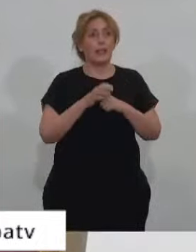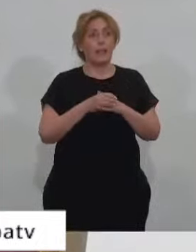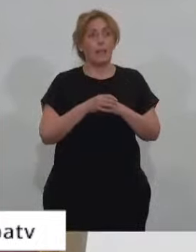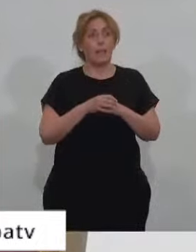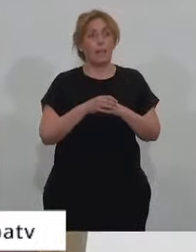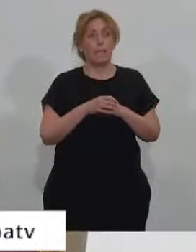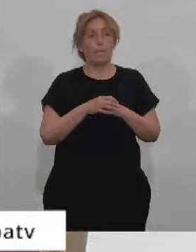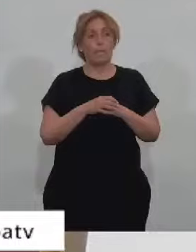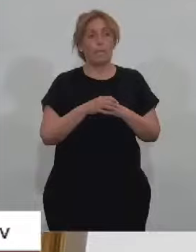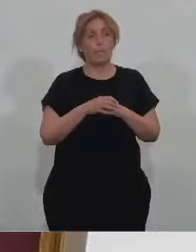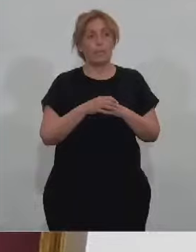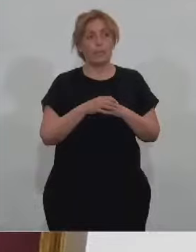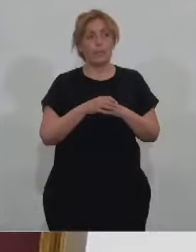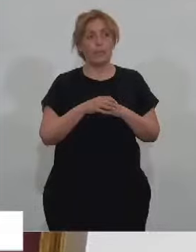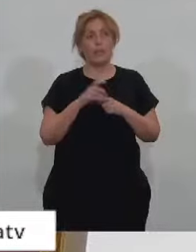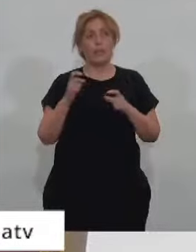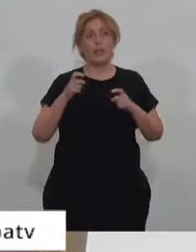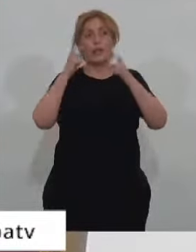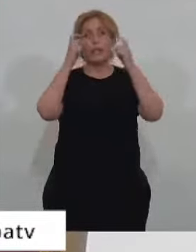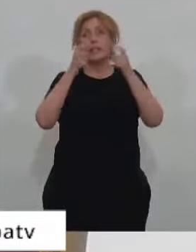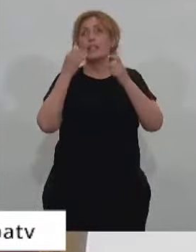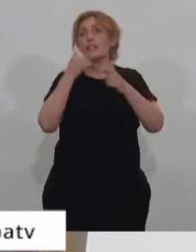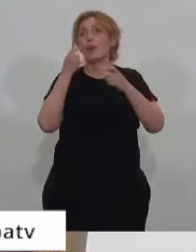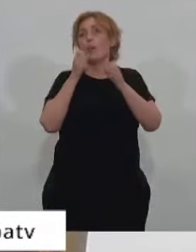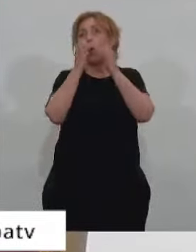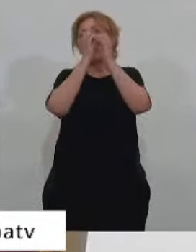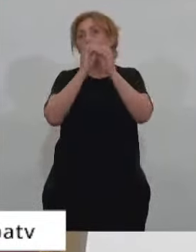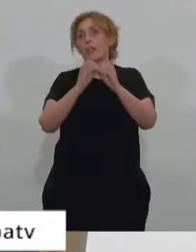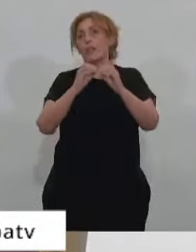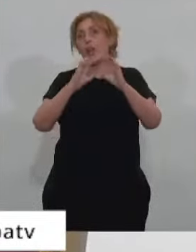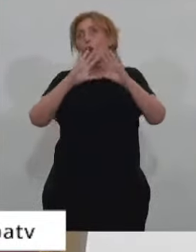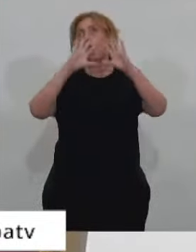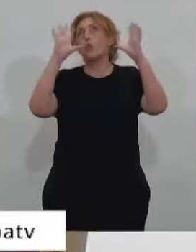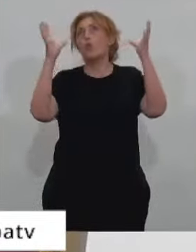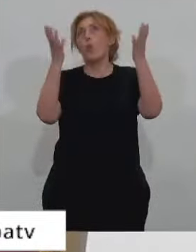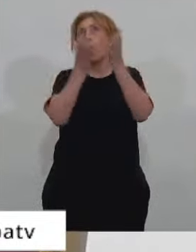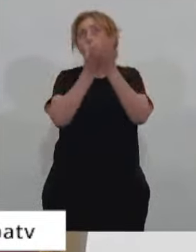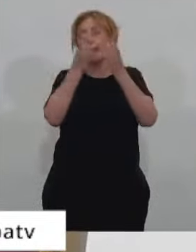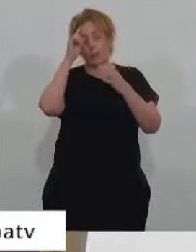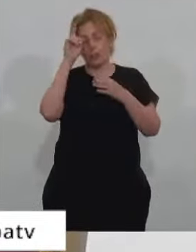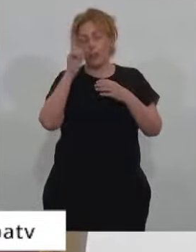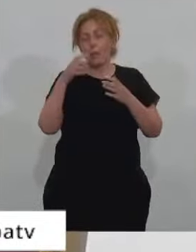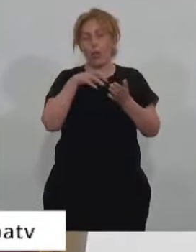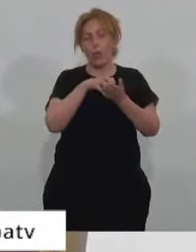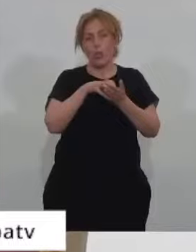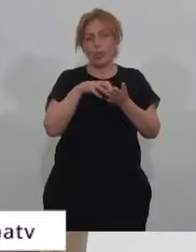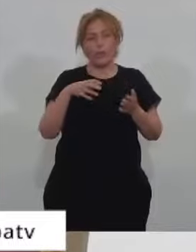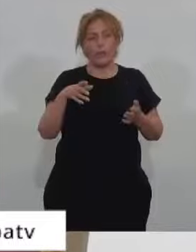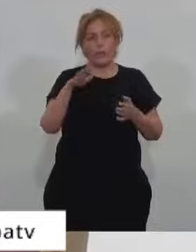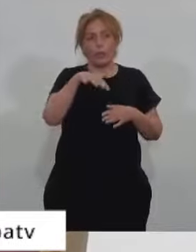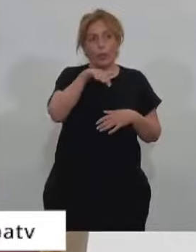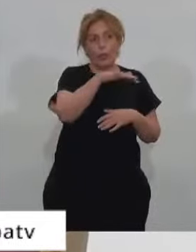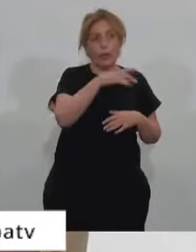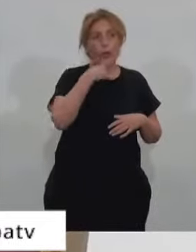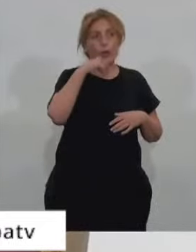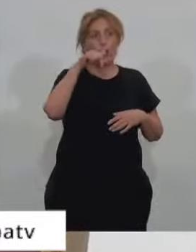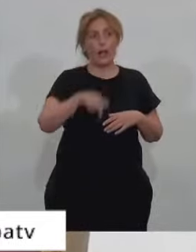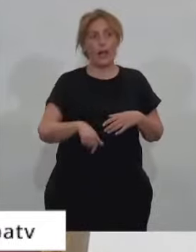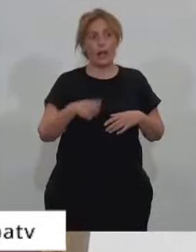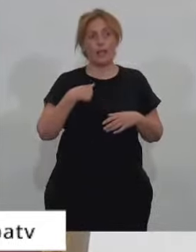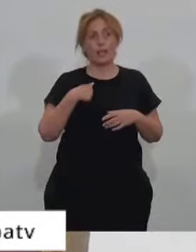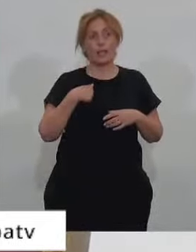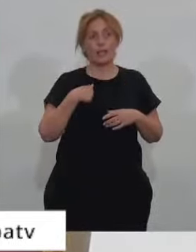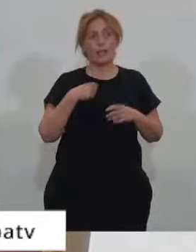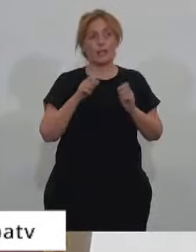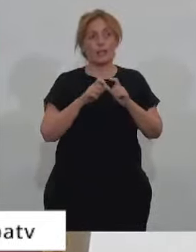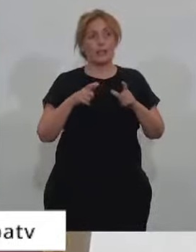alguna manera, que teníamos, porque aquí en la corporación se teletrabaja, aquí en la corporación se teletrabaja